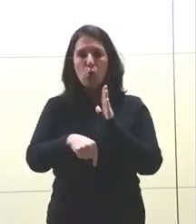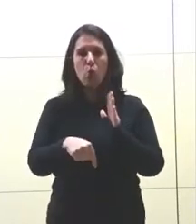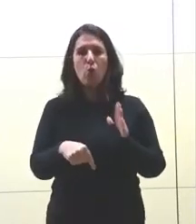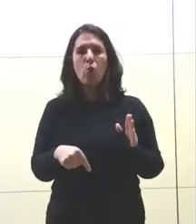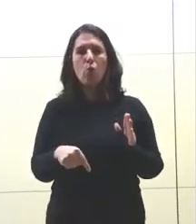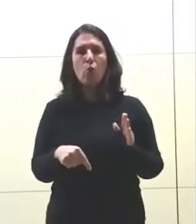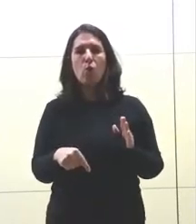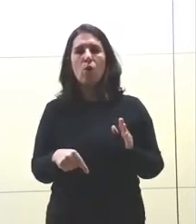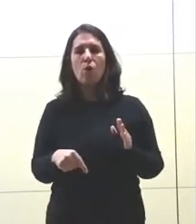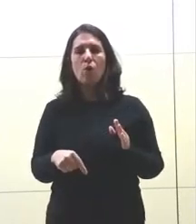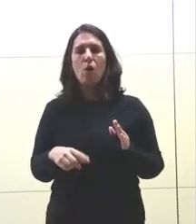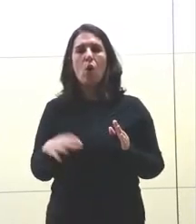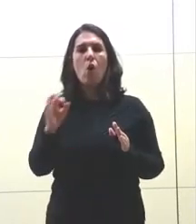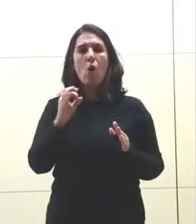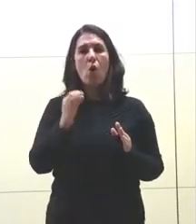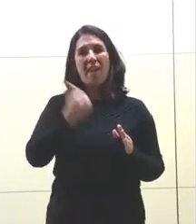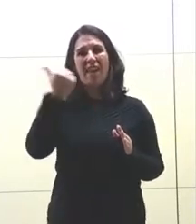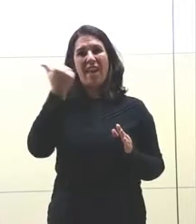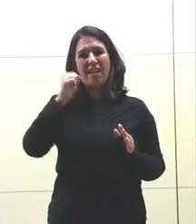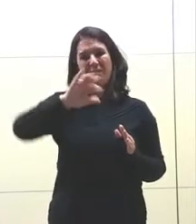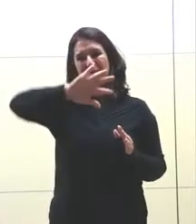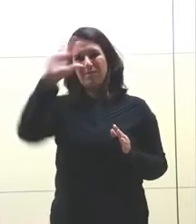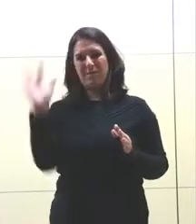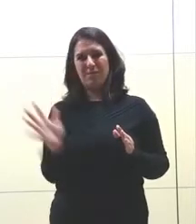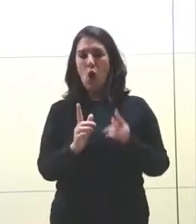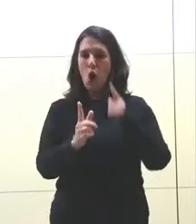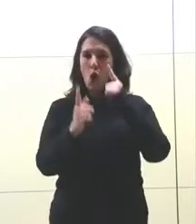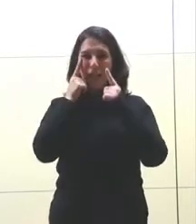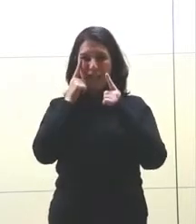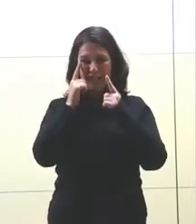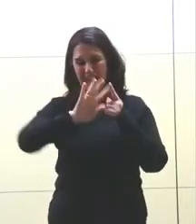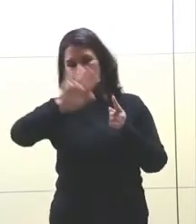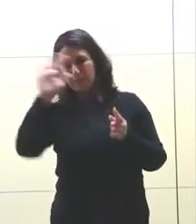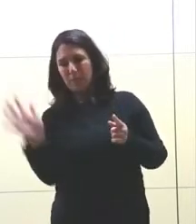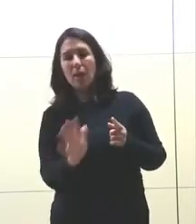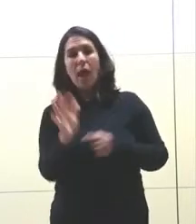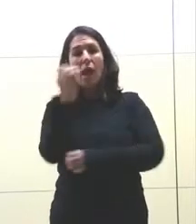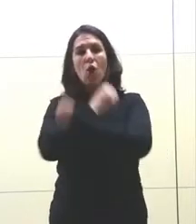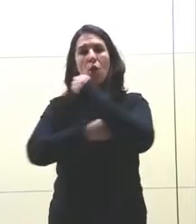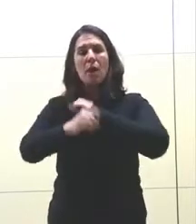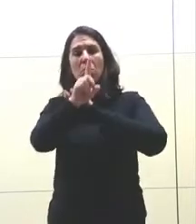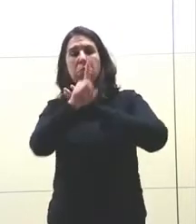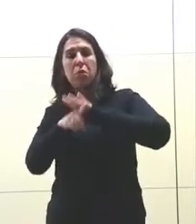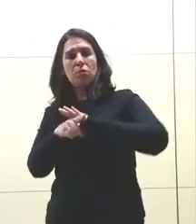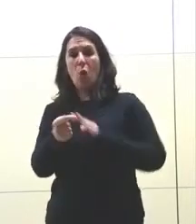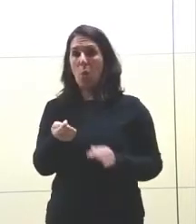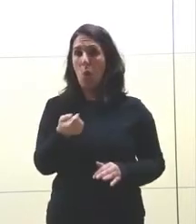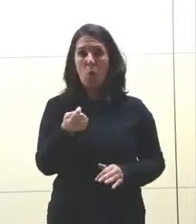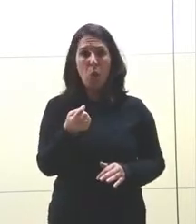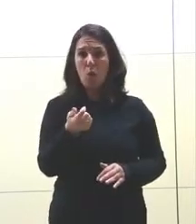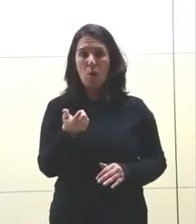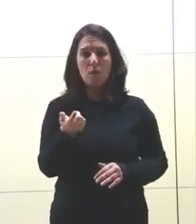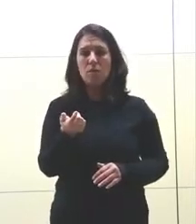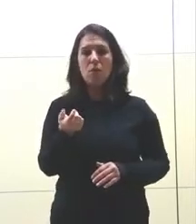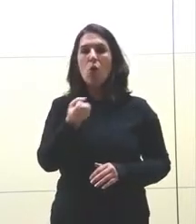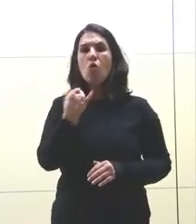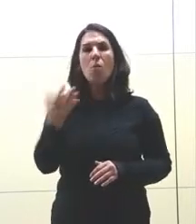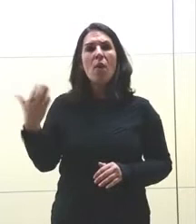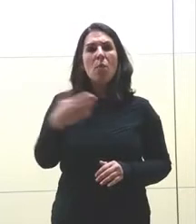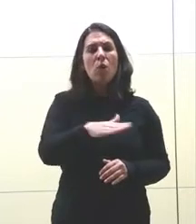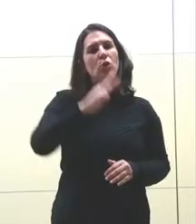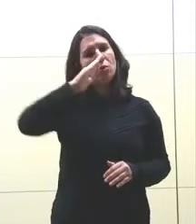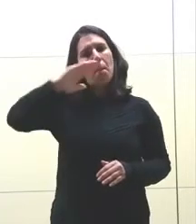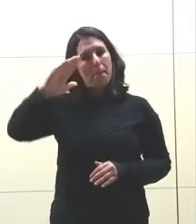países del Lejano Oriente, la economía se ha reducido muy poco y han tenido un número de muertos más